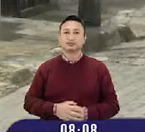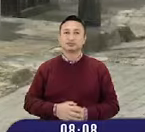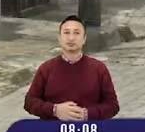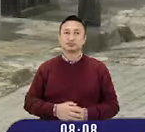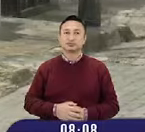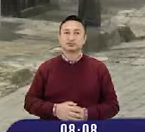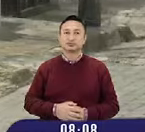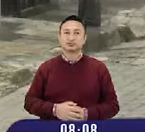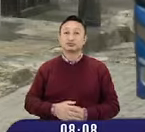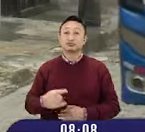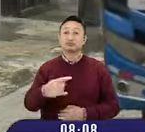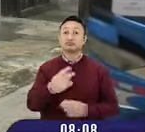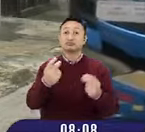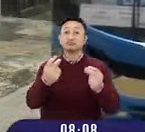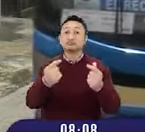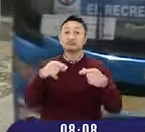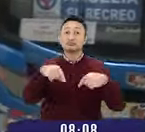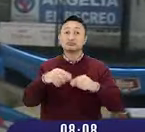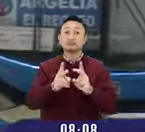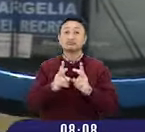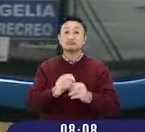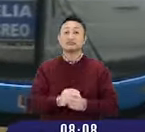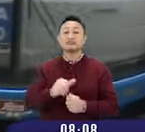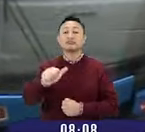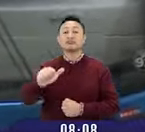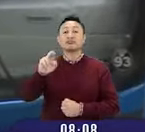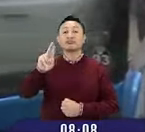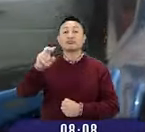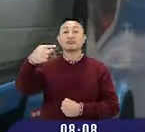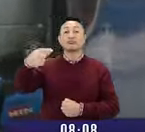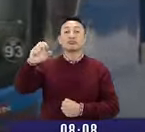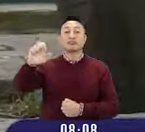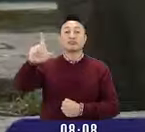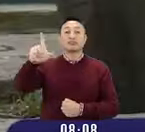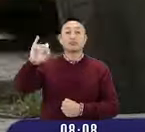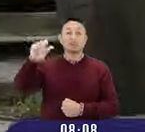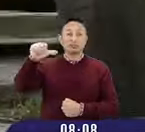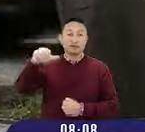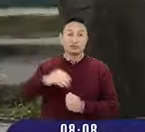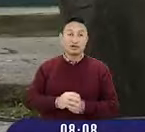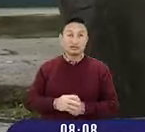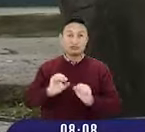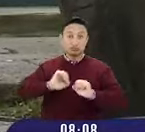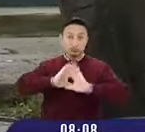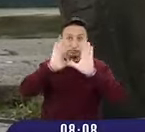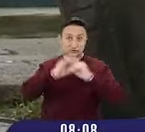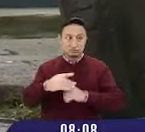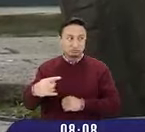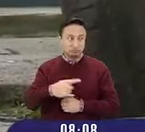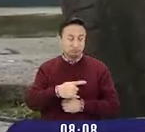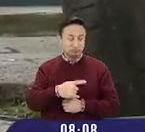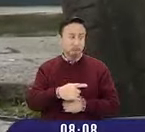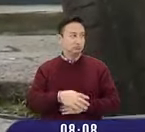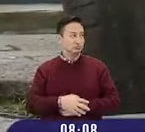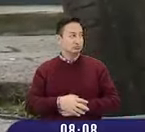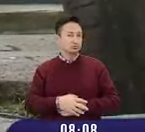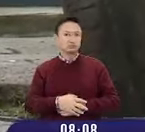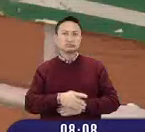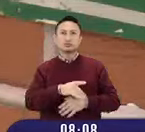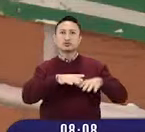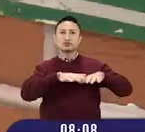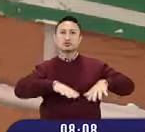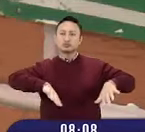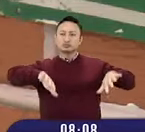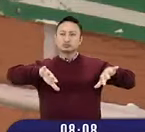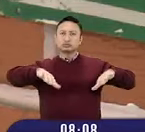De un día para el otro que los vecinos de la Argelia Media al sur de Quito amanecieron con la sorpresa de un enorme hueco